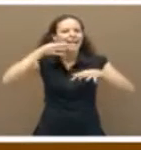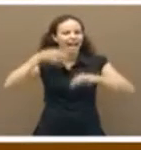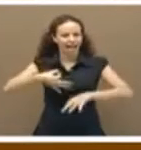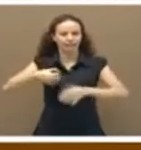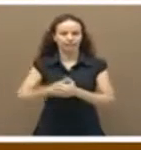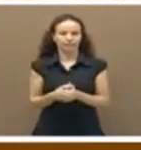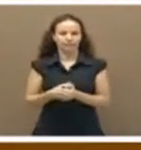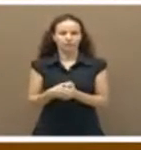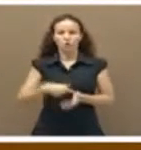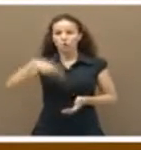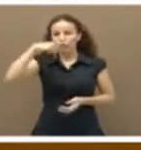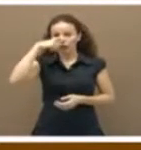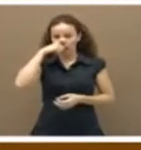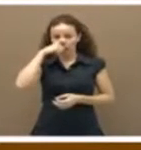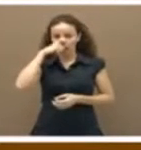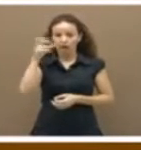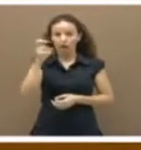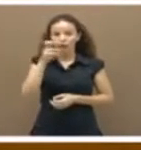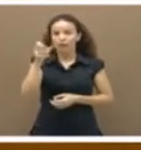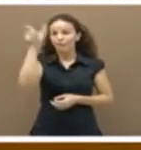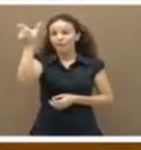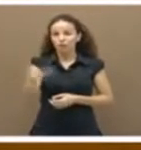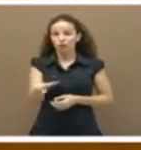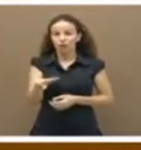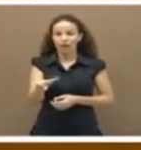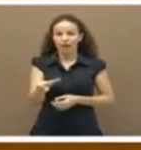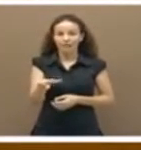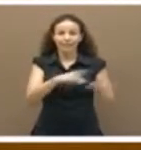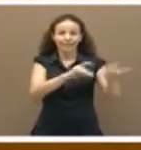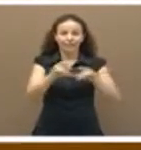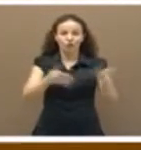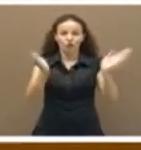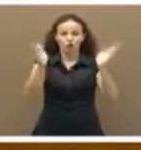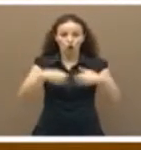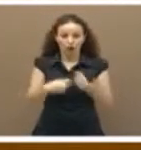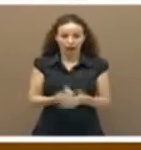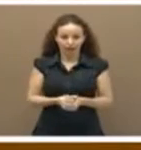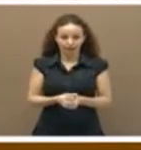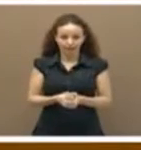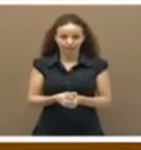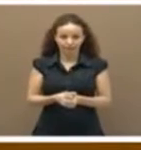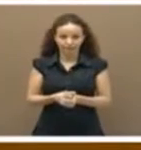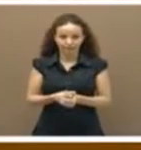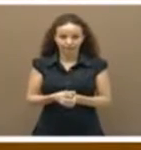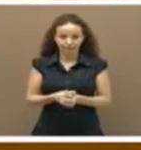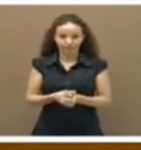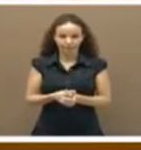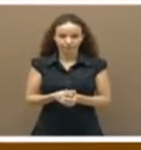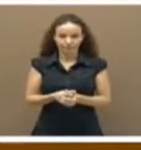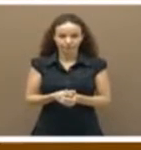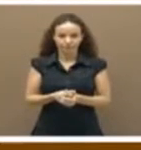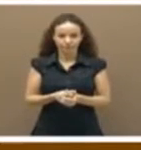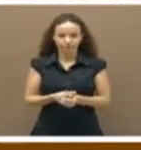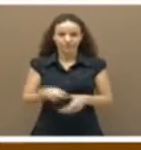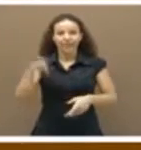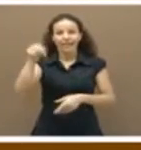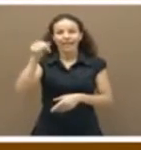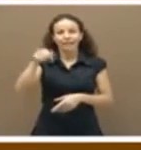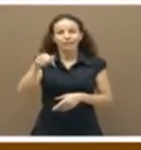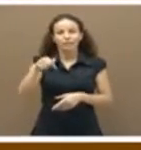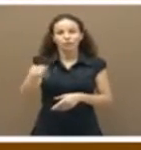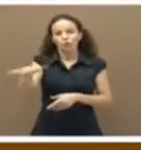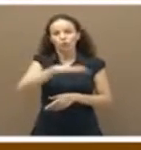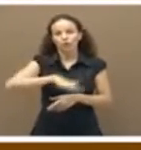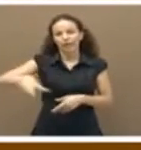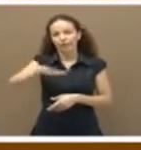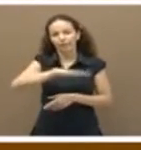Un recuerdo a los que hoy no tienen región ni tienen patria, porque un campamento en una frontera puede ser un refugio, pero nunca un espacio vital